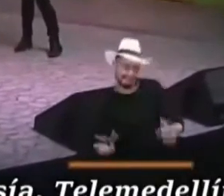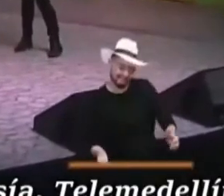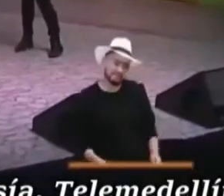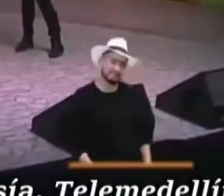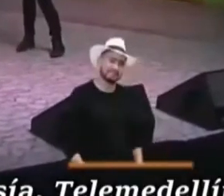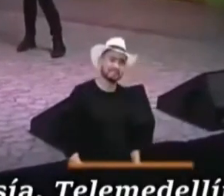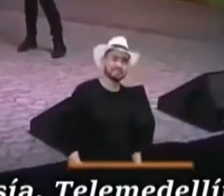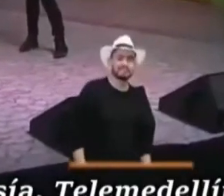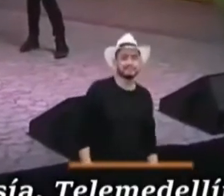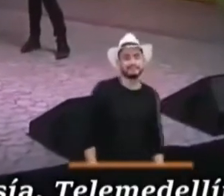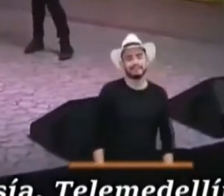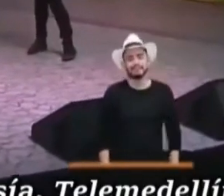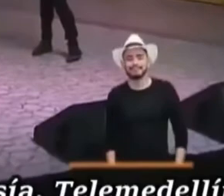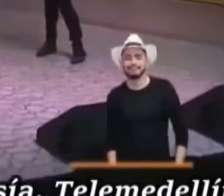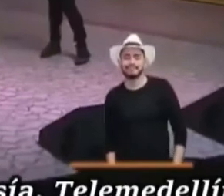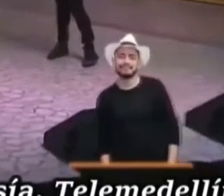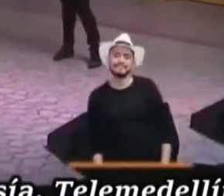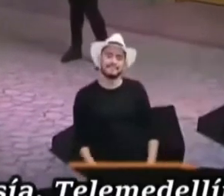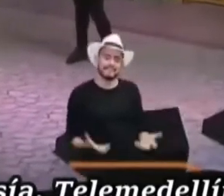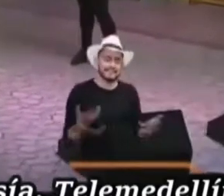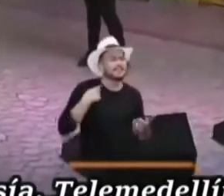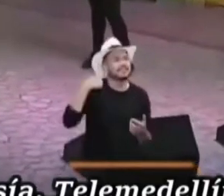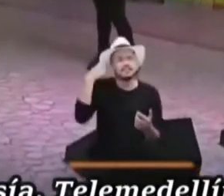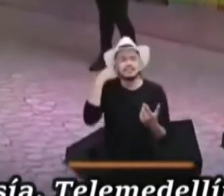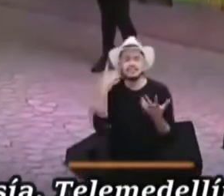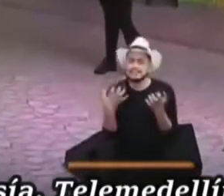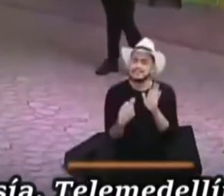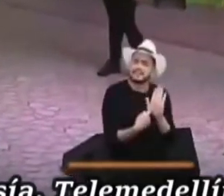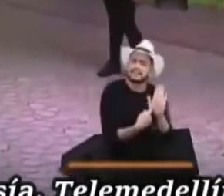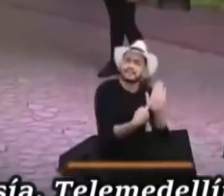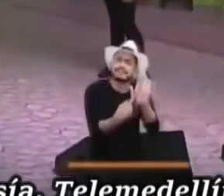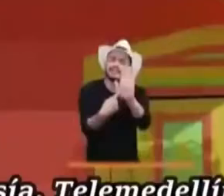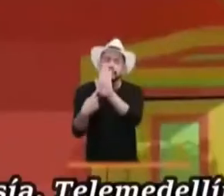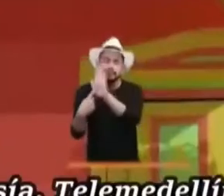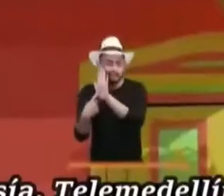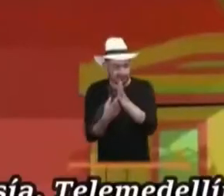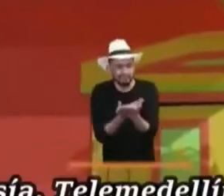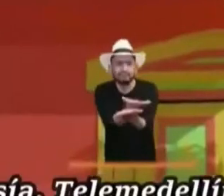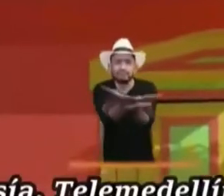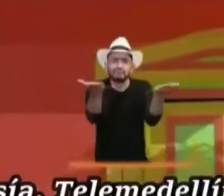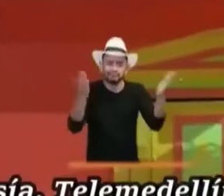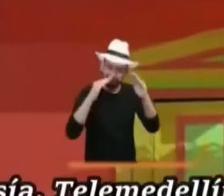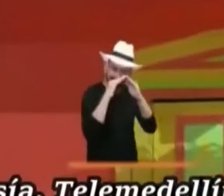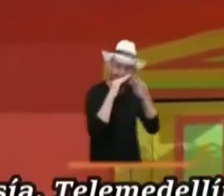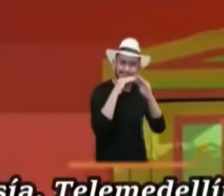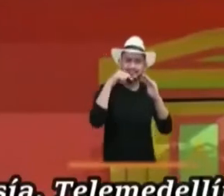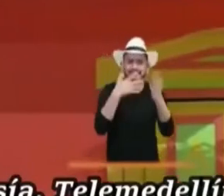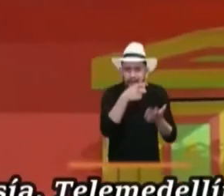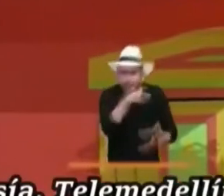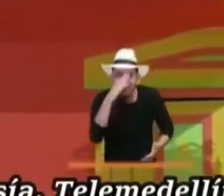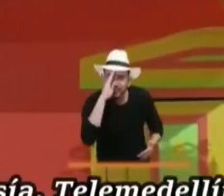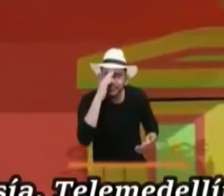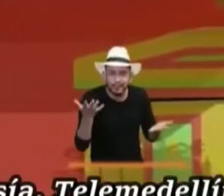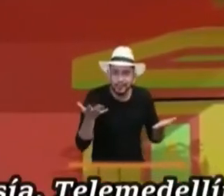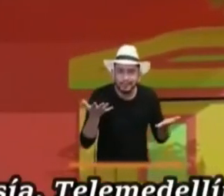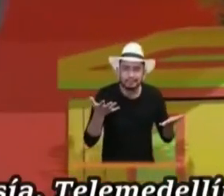Yo le voy a demostrar, Pichingo, la casa es mía. En ese balcón